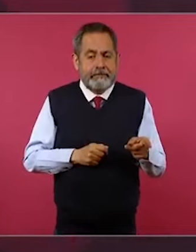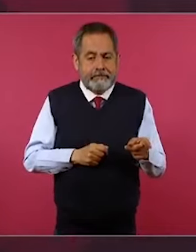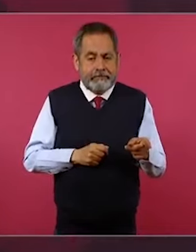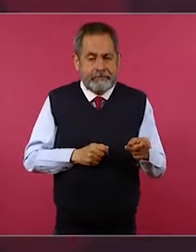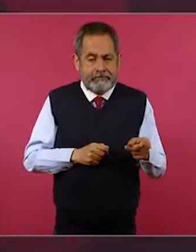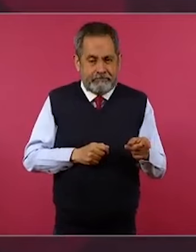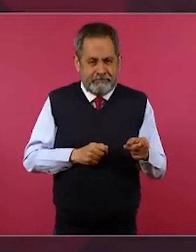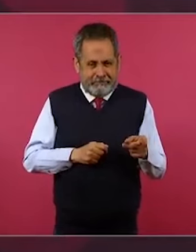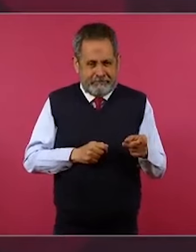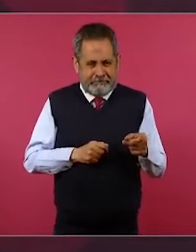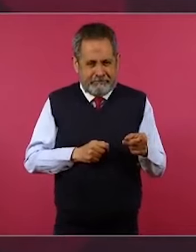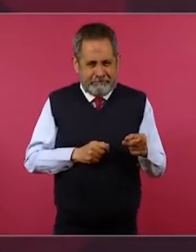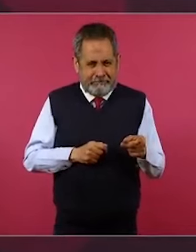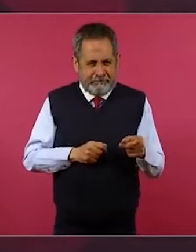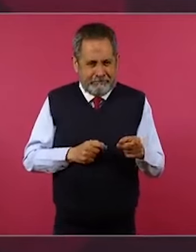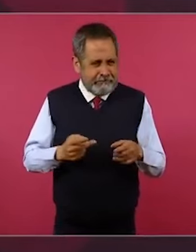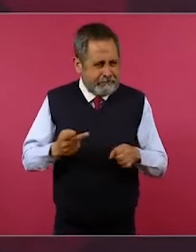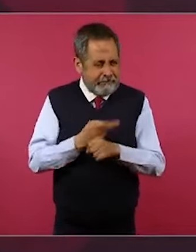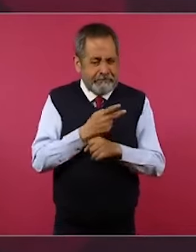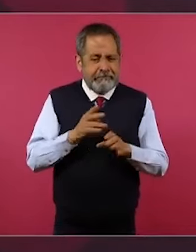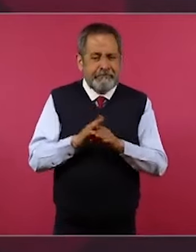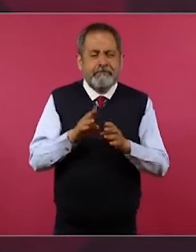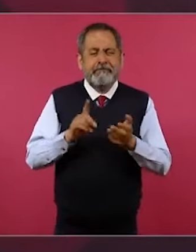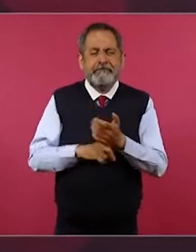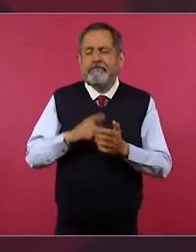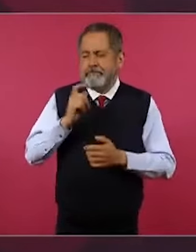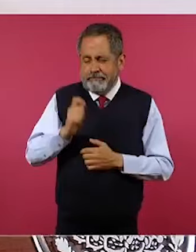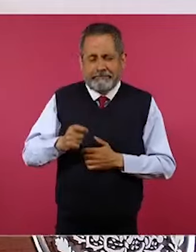podamos entender lo que son los procesos